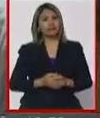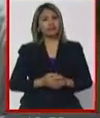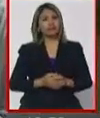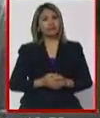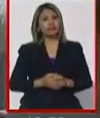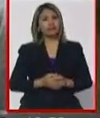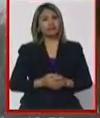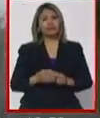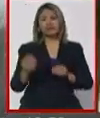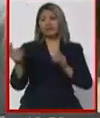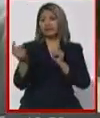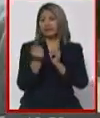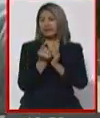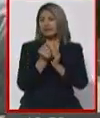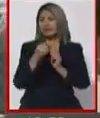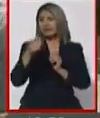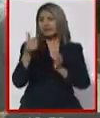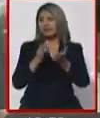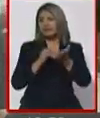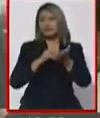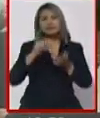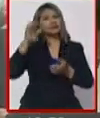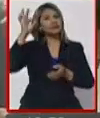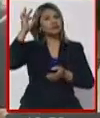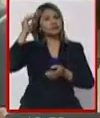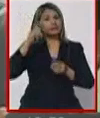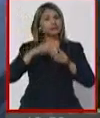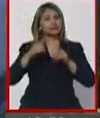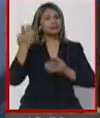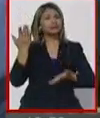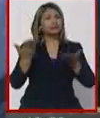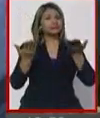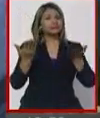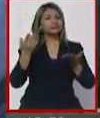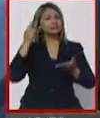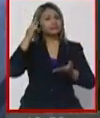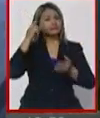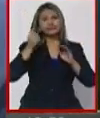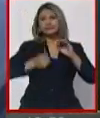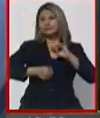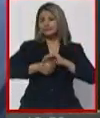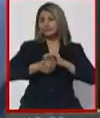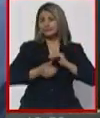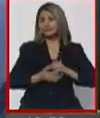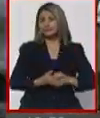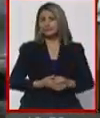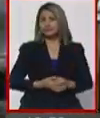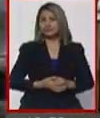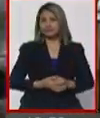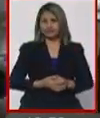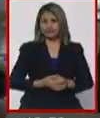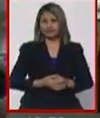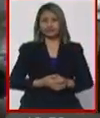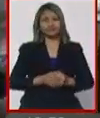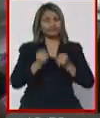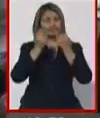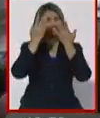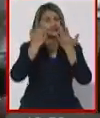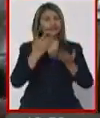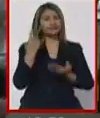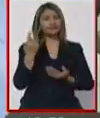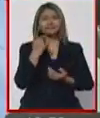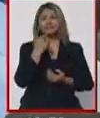esa persona a la audiencia y no así los otros fiscales, ¿no? Me parece que hay encubrimiento de deberes, todo eso. En realidad me duele mucho,